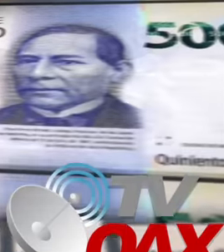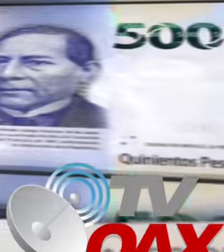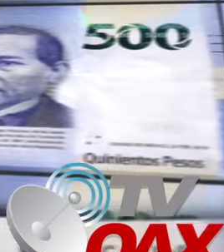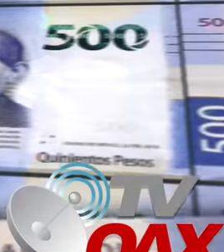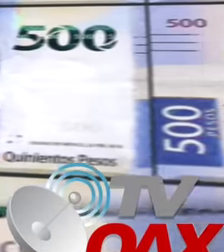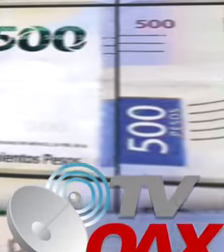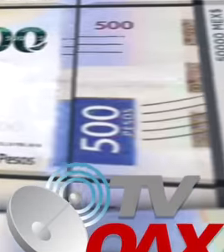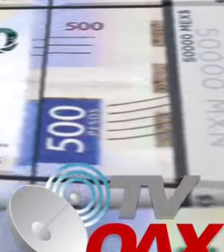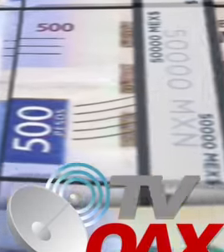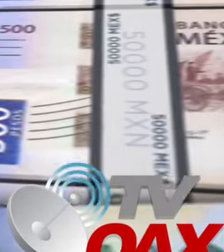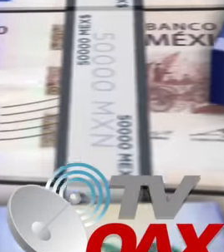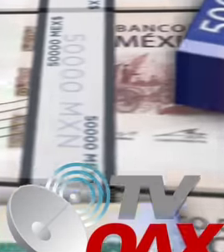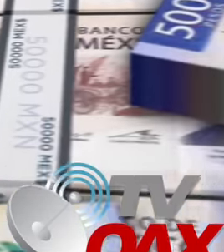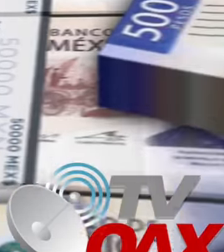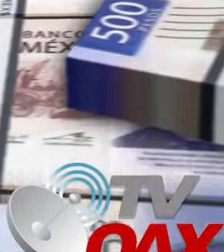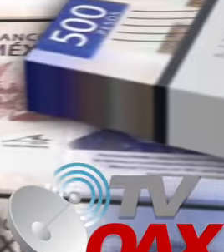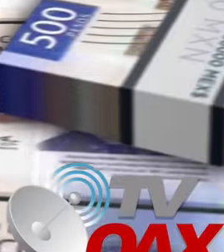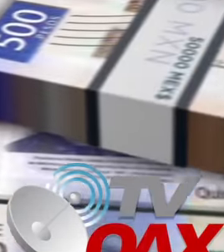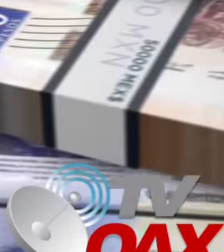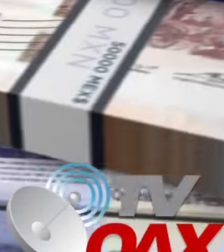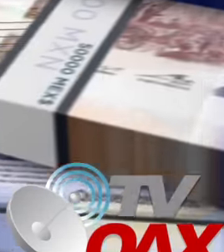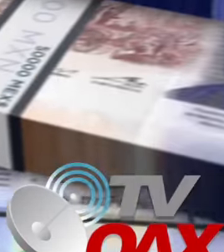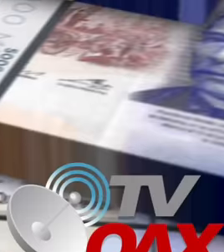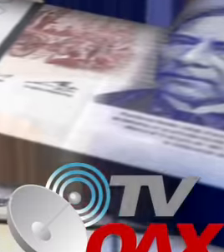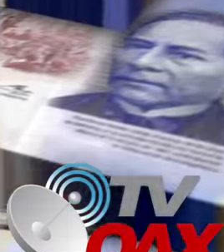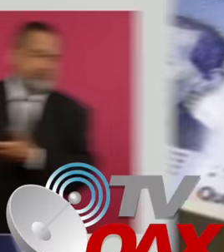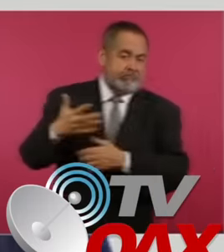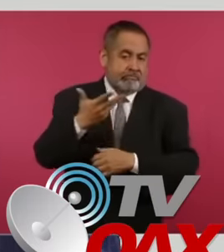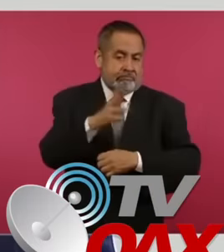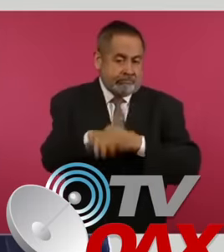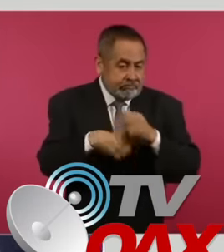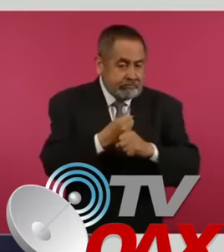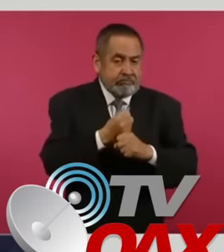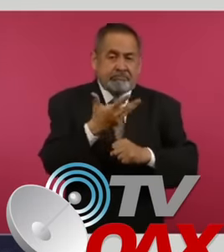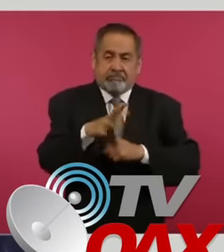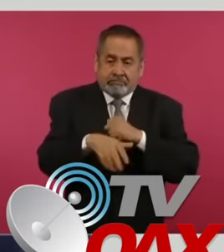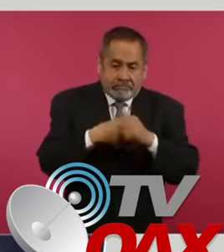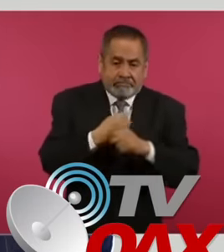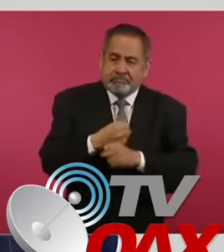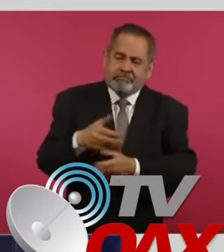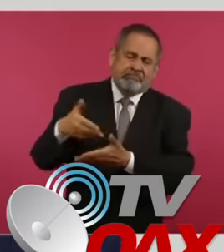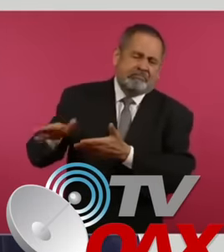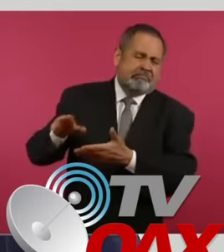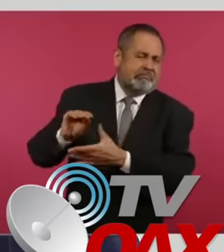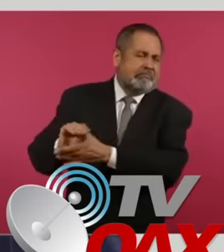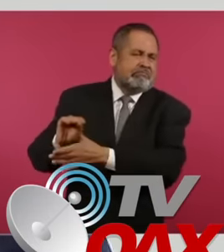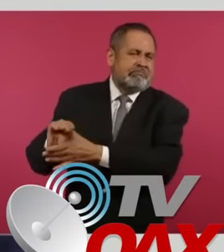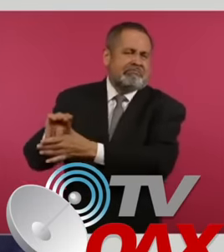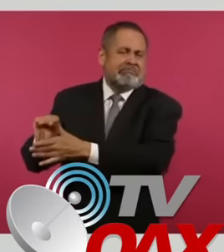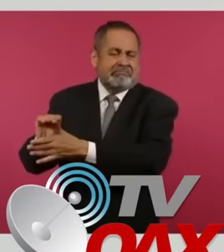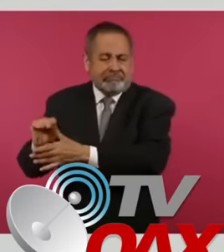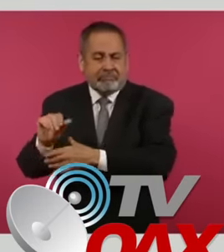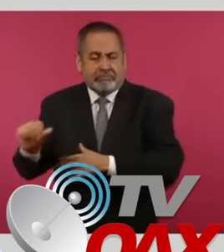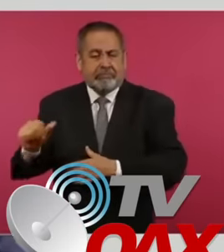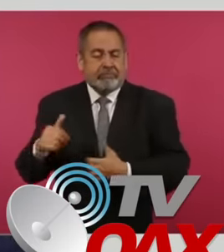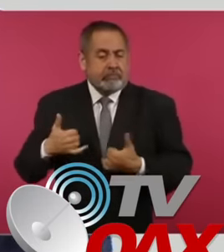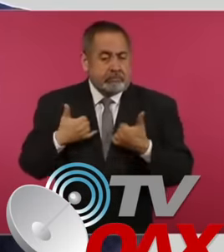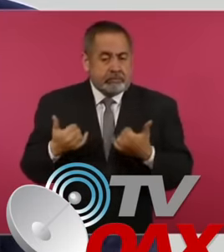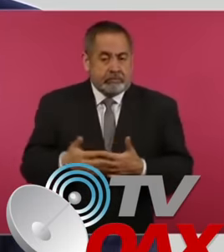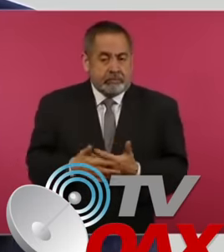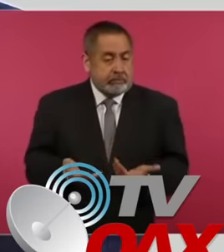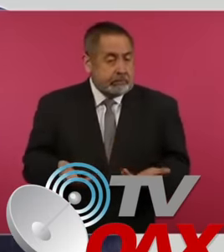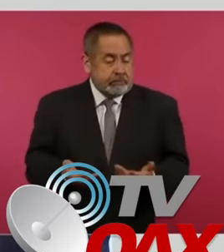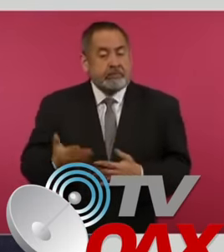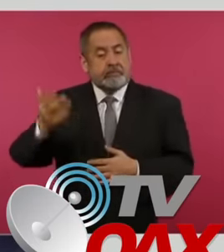se dieron a conocer. Veamos cómo informa el presidente de México este suceso, que sin duda alguna no